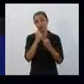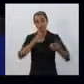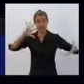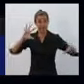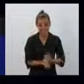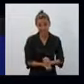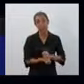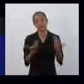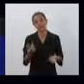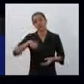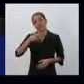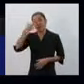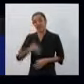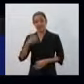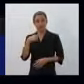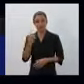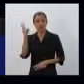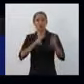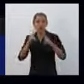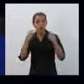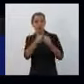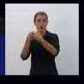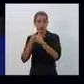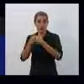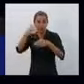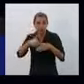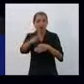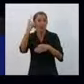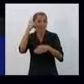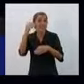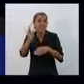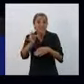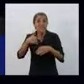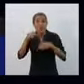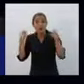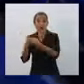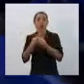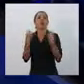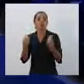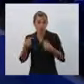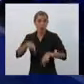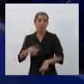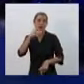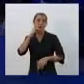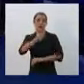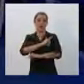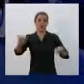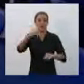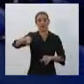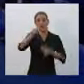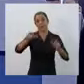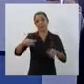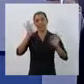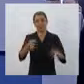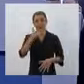si necesitamos llegar a consensos a partir del 10 de diciembre lo mejor que podemos hacer es decirle la verdad a la gente buena si terminamos